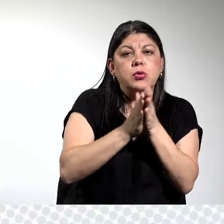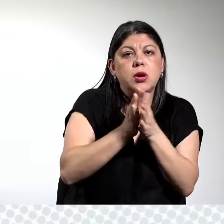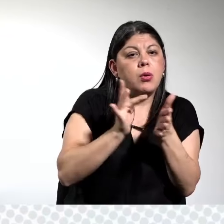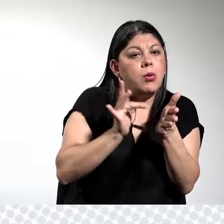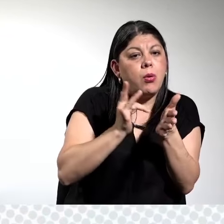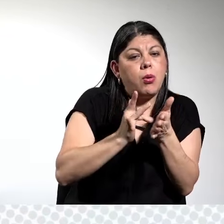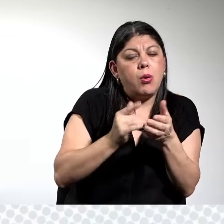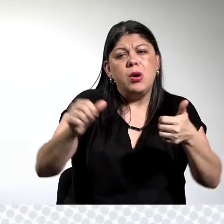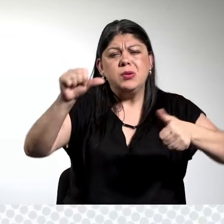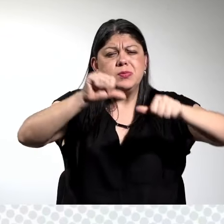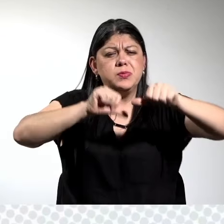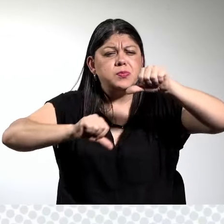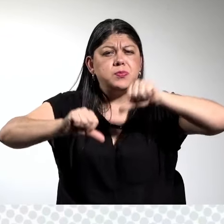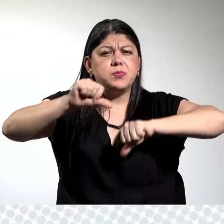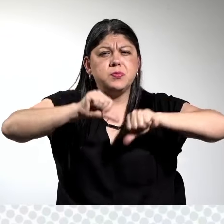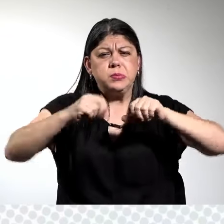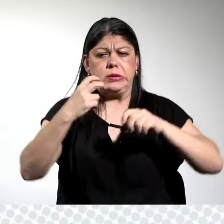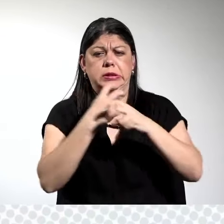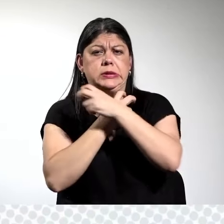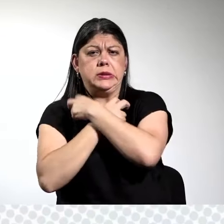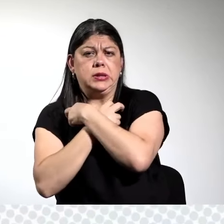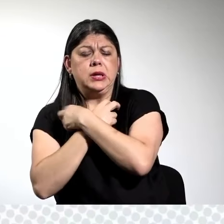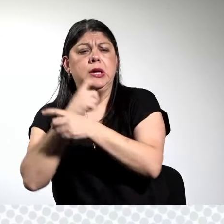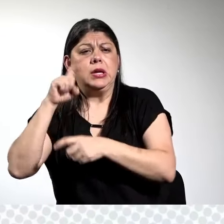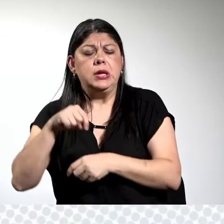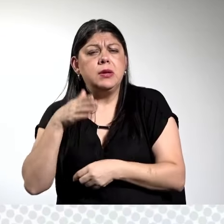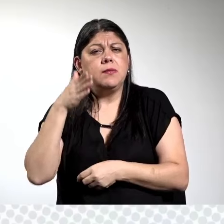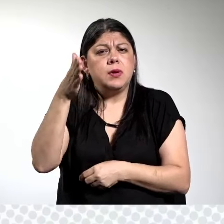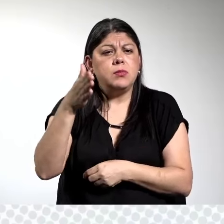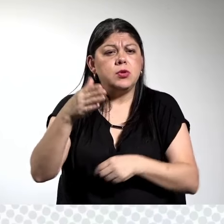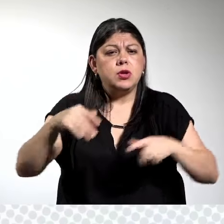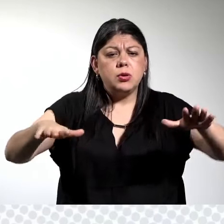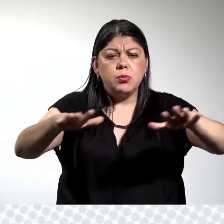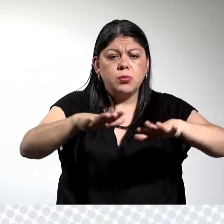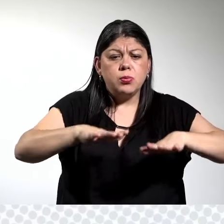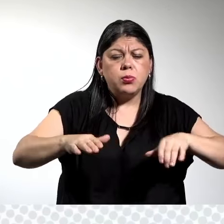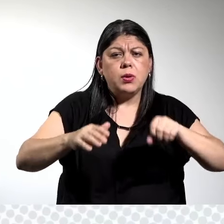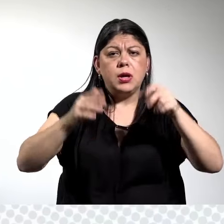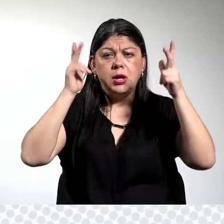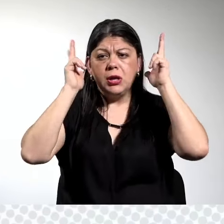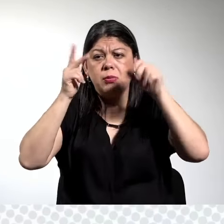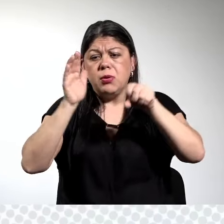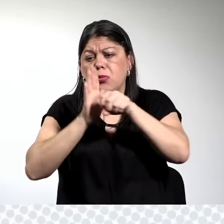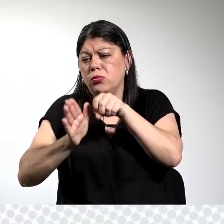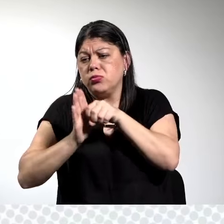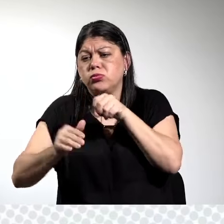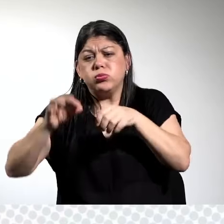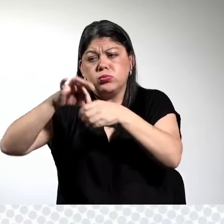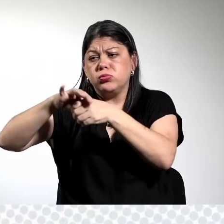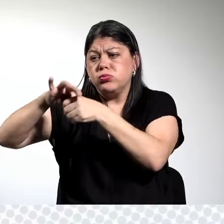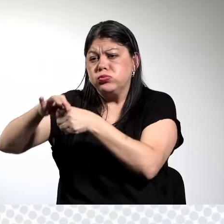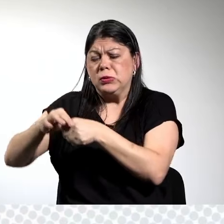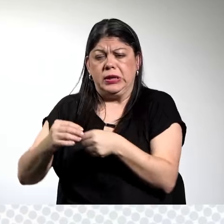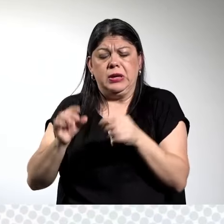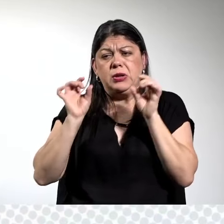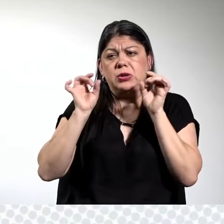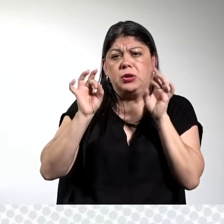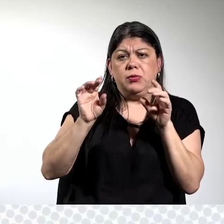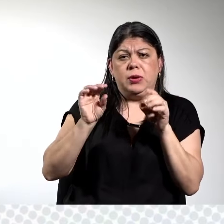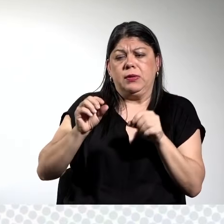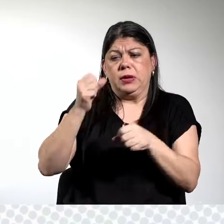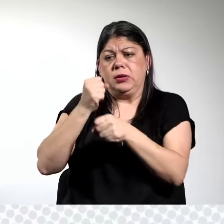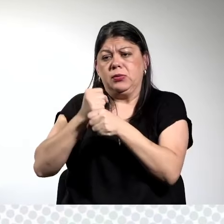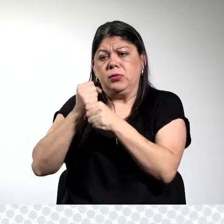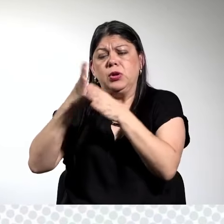con pesticidas, que se utiliza, ¿verdad? Hay que ir a una plantación de palma, a una plantación de piña para ver las brutalidades que viven los trabajadores y